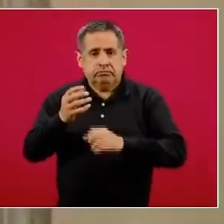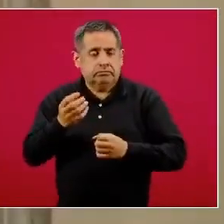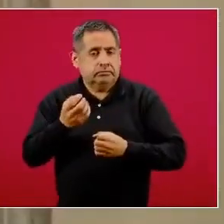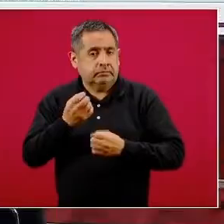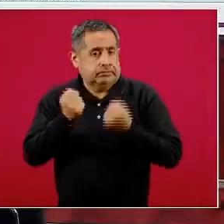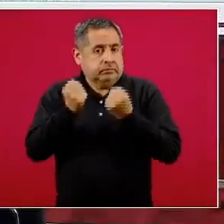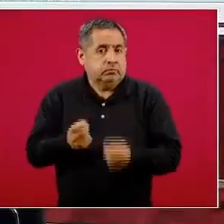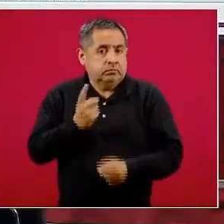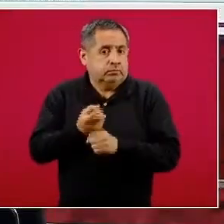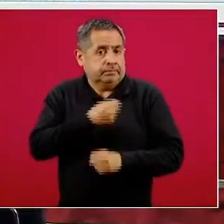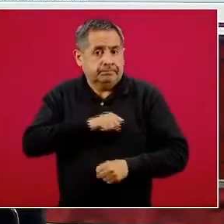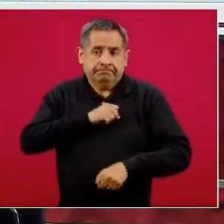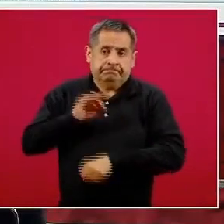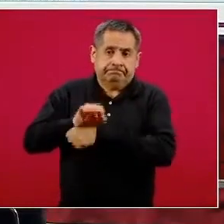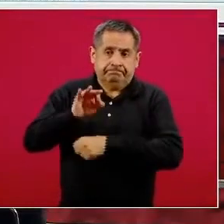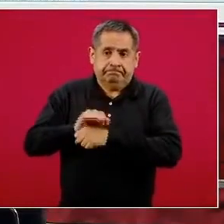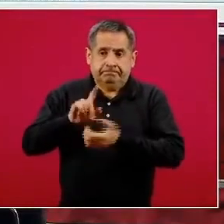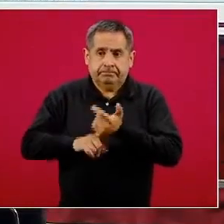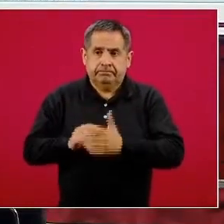por favor.